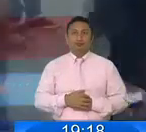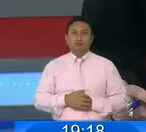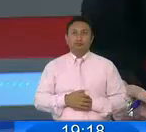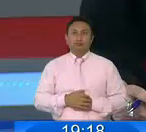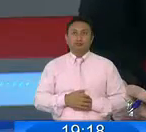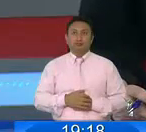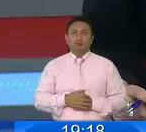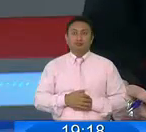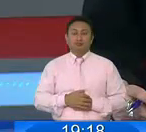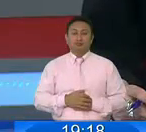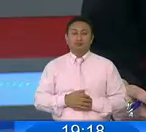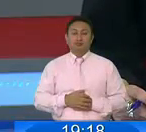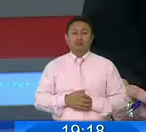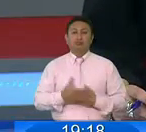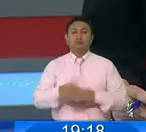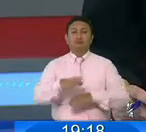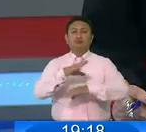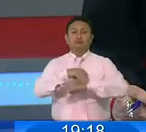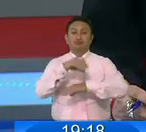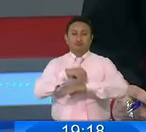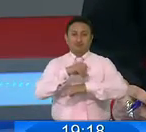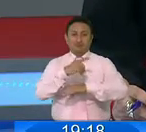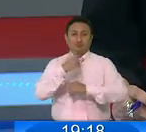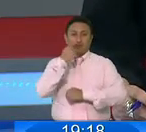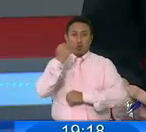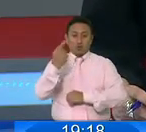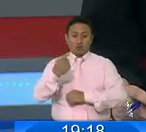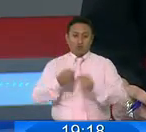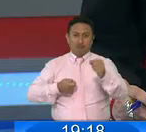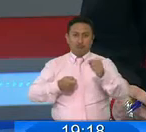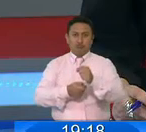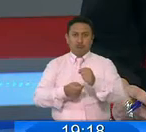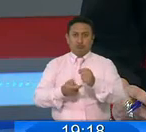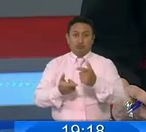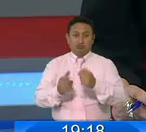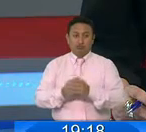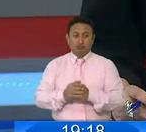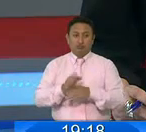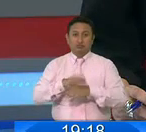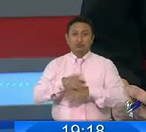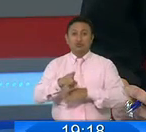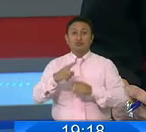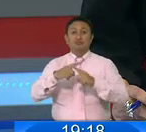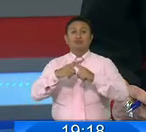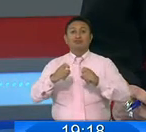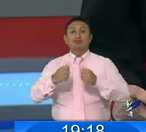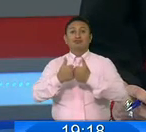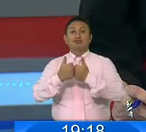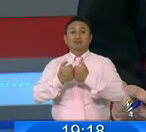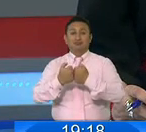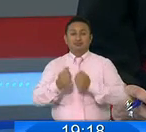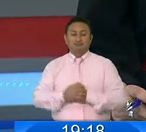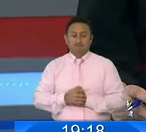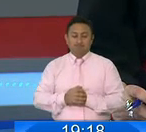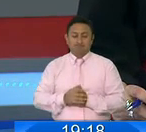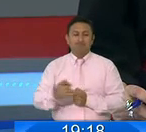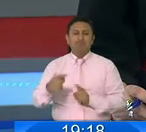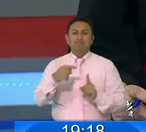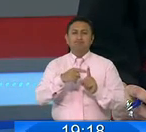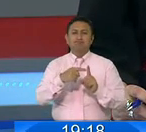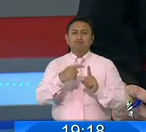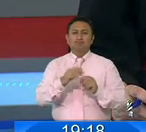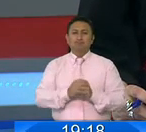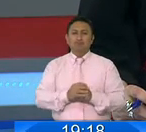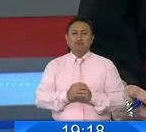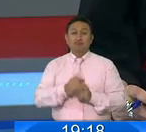menos en quevedo provincia de los ríos un hombre fue asesinado presuntamente por la expareja de su novia el implicado le